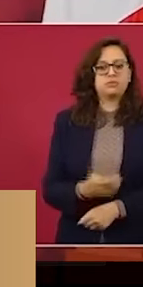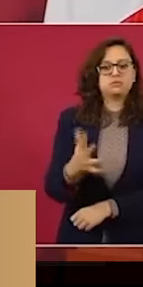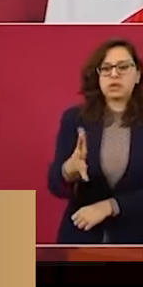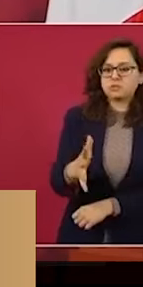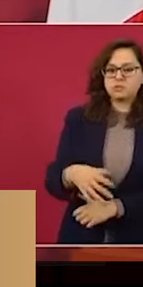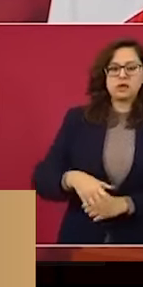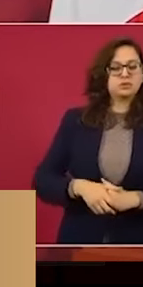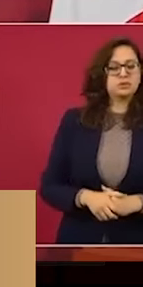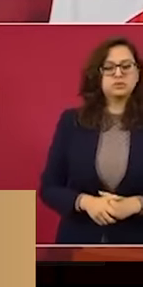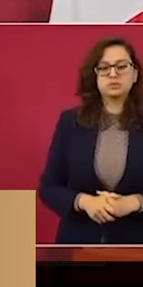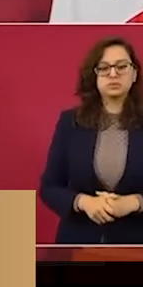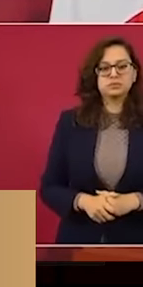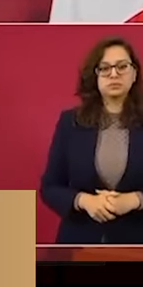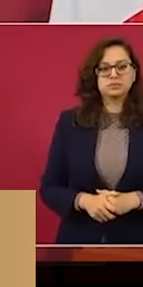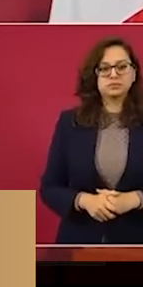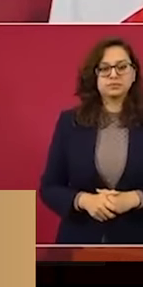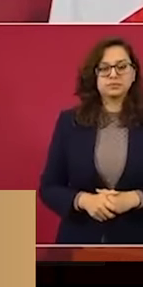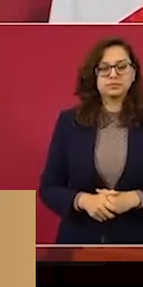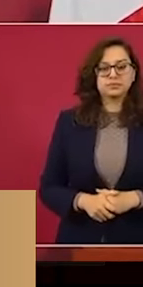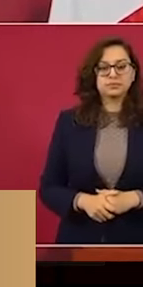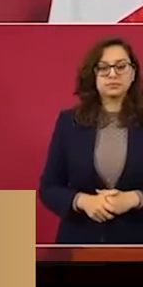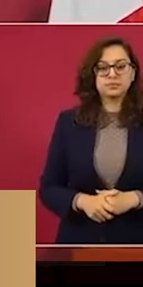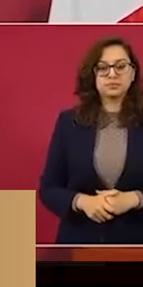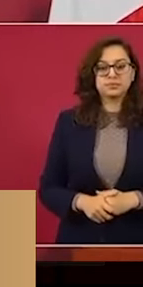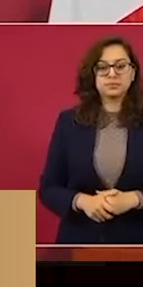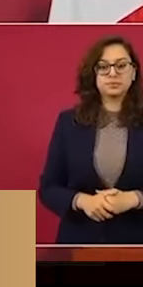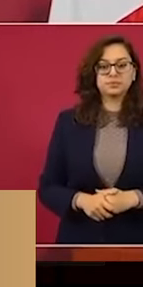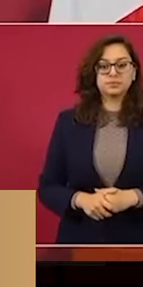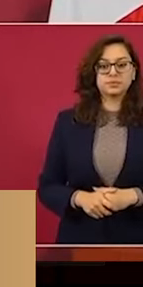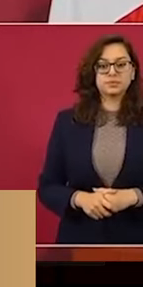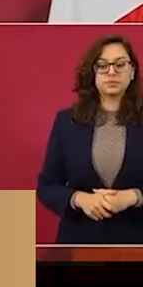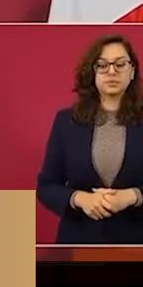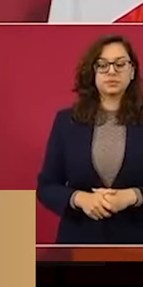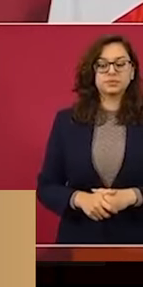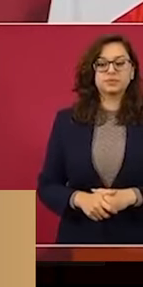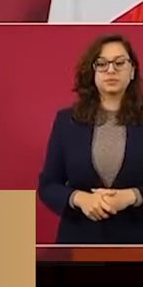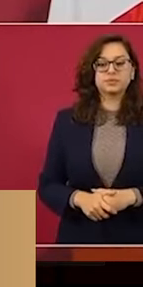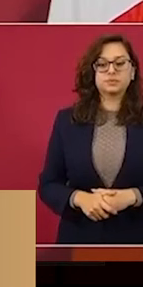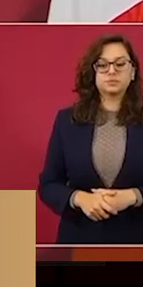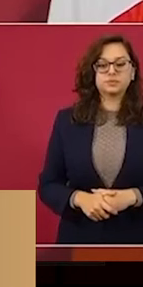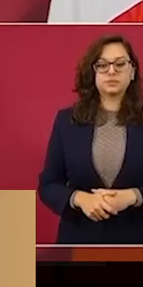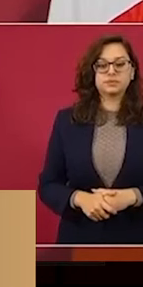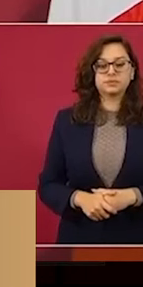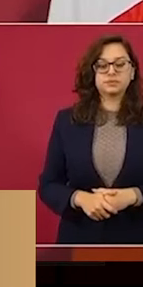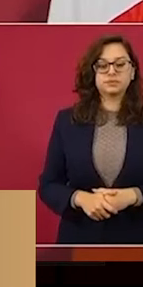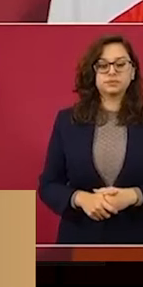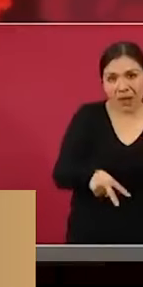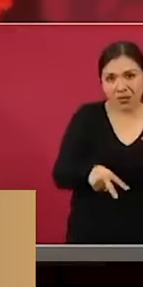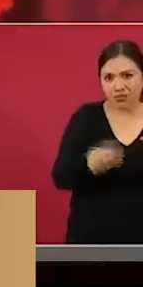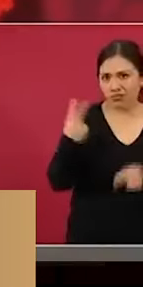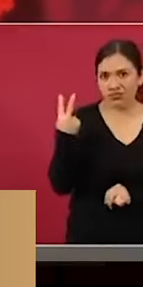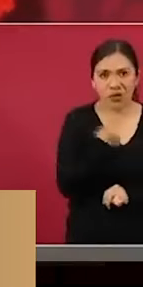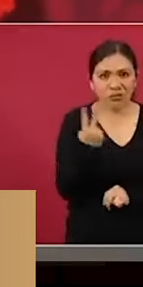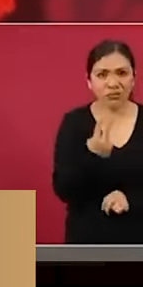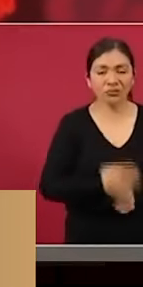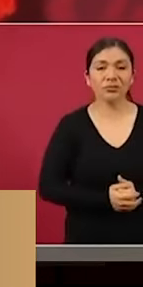estaban hablando, que en España no se saben. La leyenda negra en la América del Sur y en toda Hispanoamérica no nace en la izquierda.